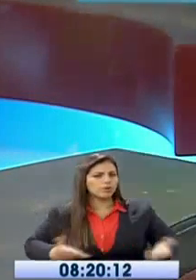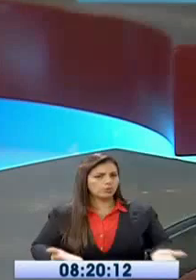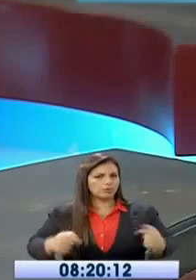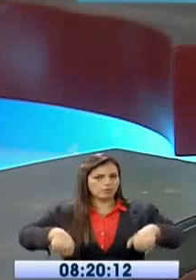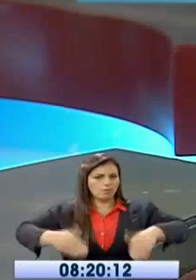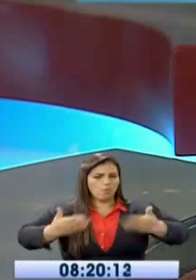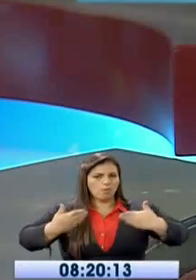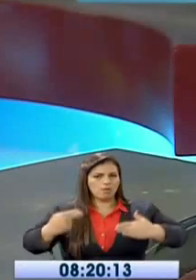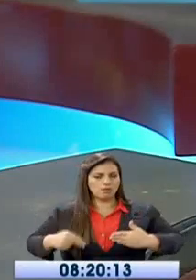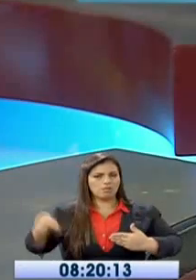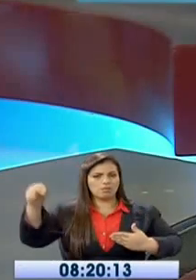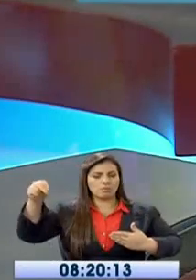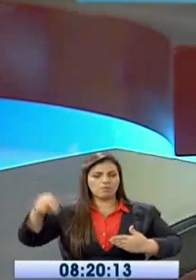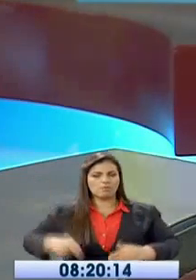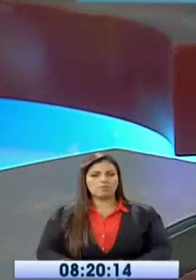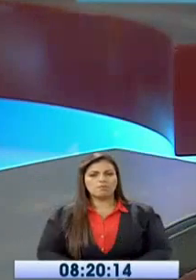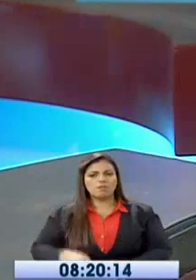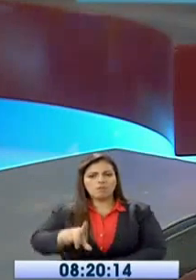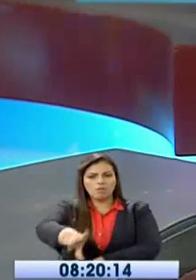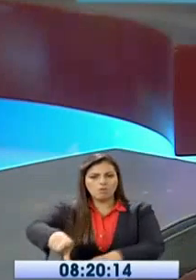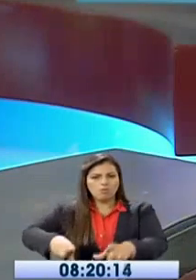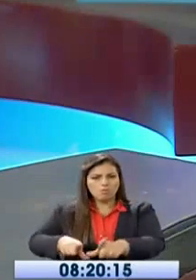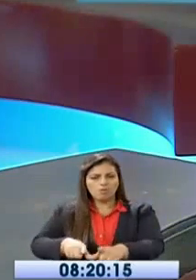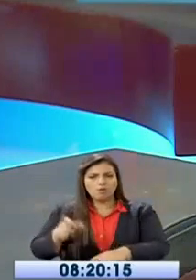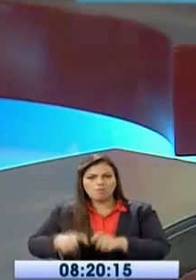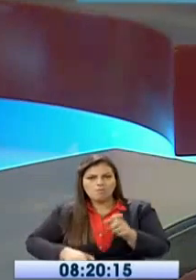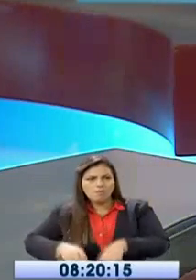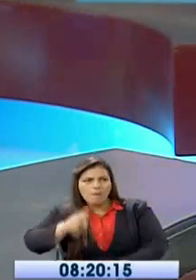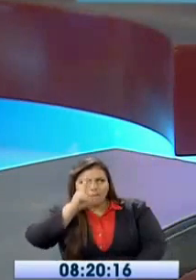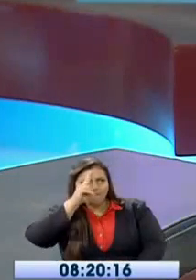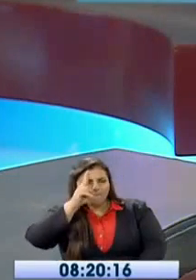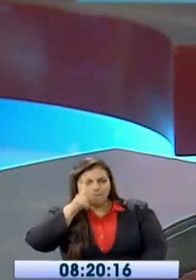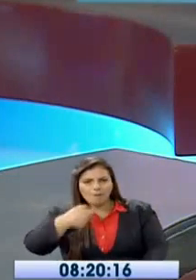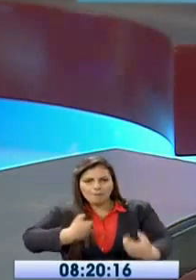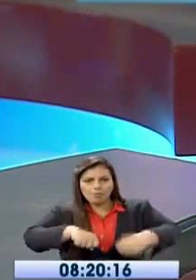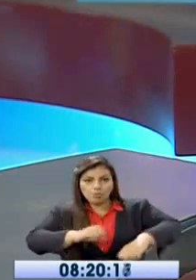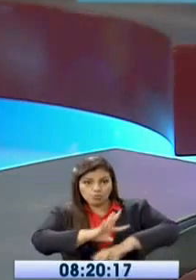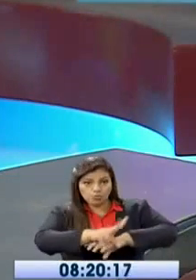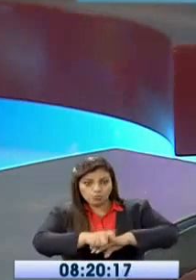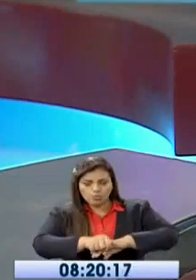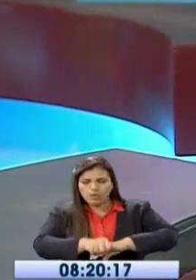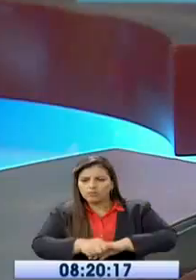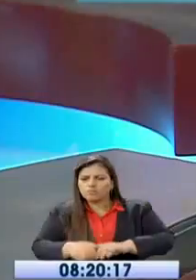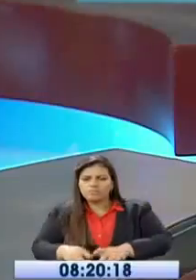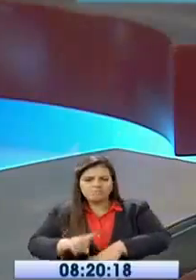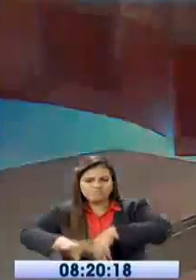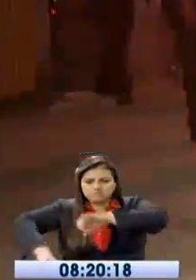dos personas fueron ya aprehendidas para las respectivas investigaciones.